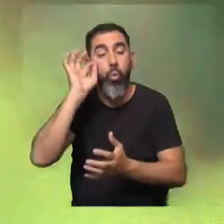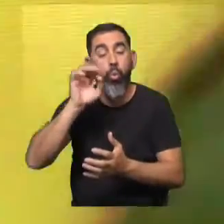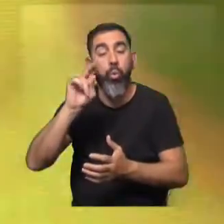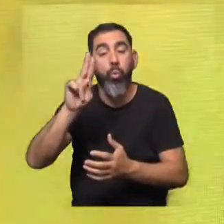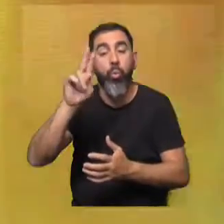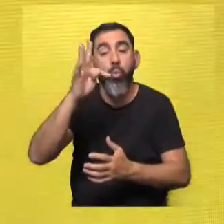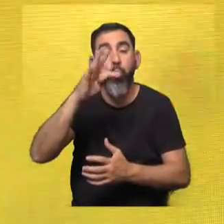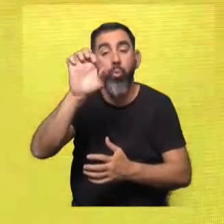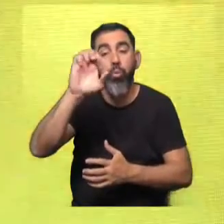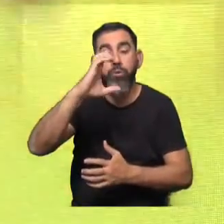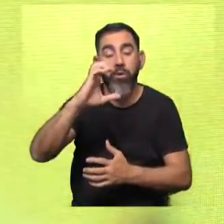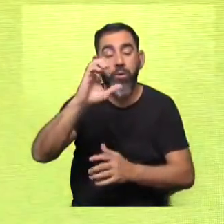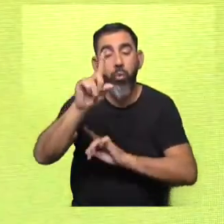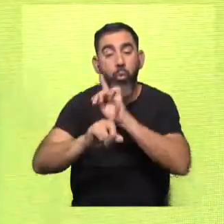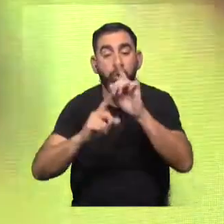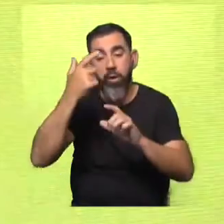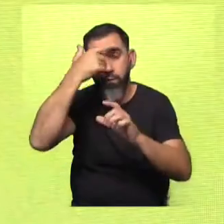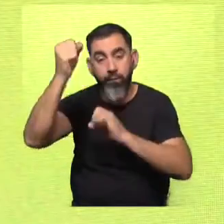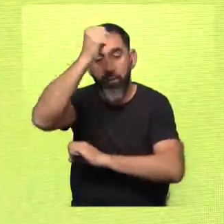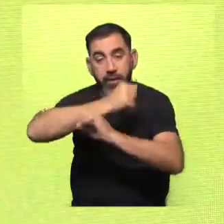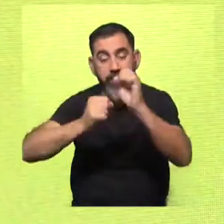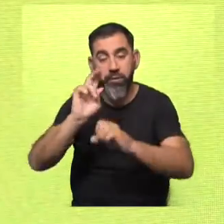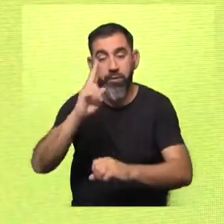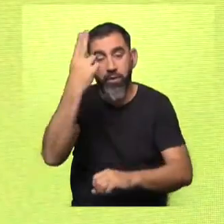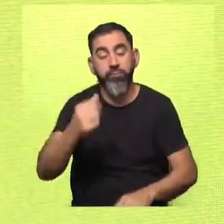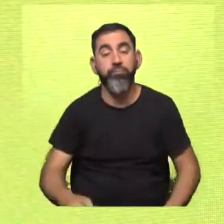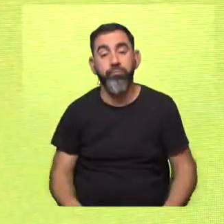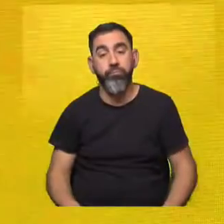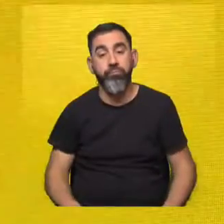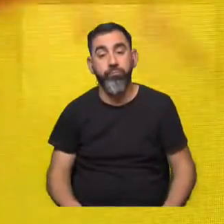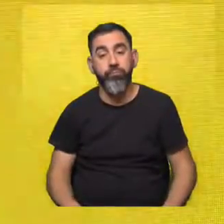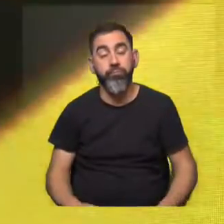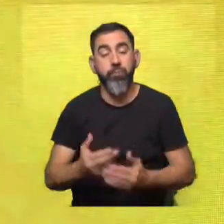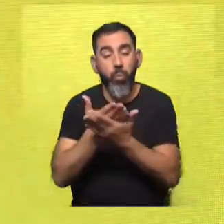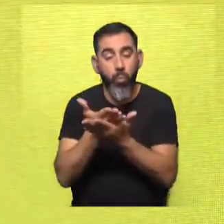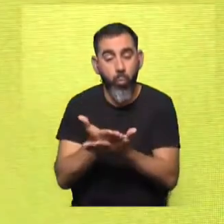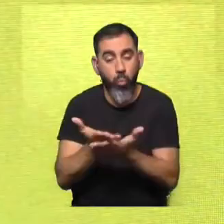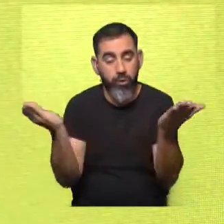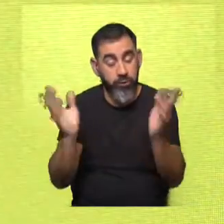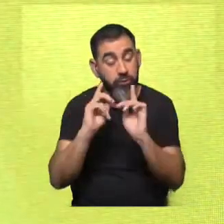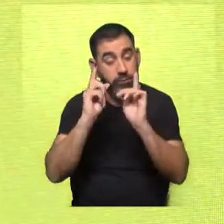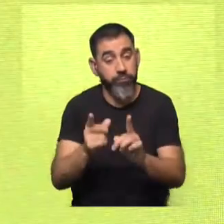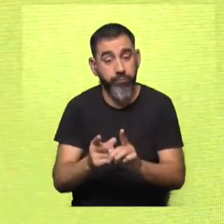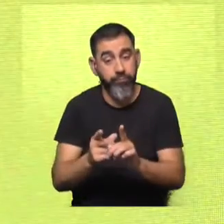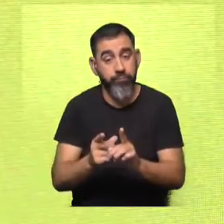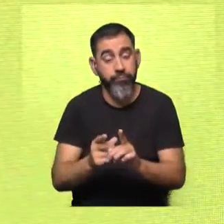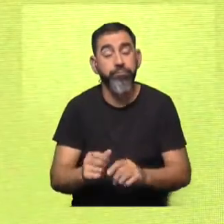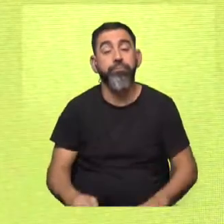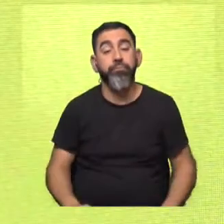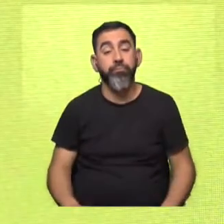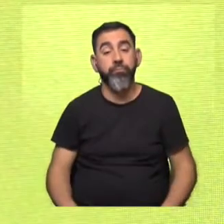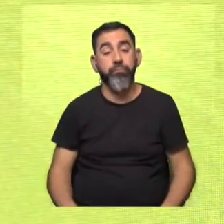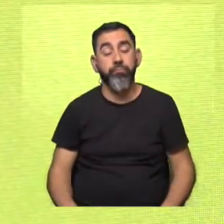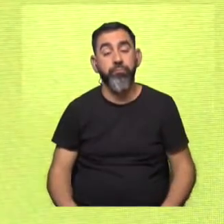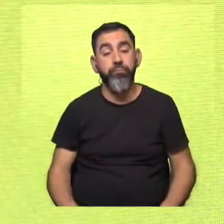la Universidad Tecnológica del Uruguay, y nos va a mostrar, no me quiero olvidar de esto, entre otras cosas,